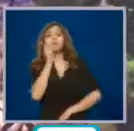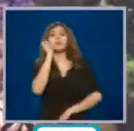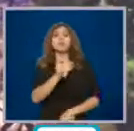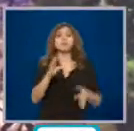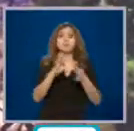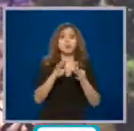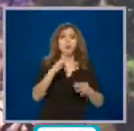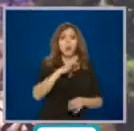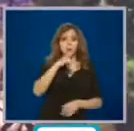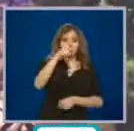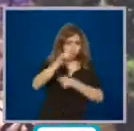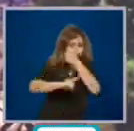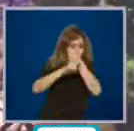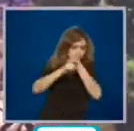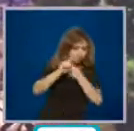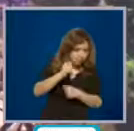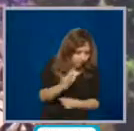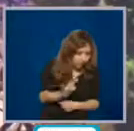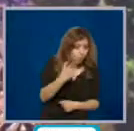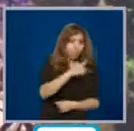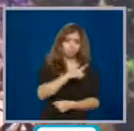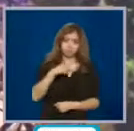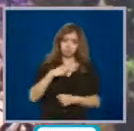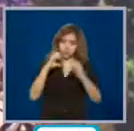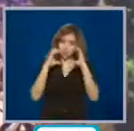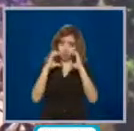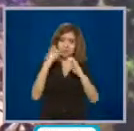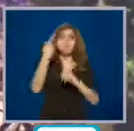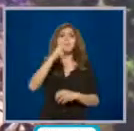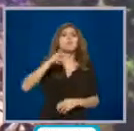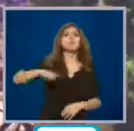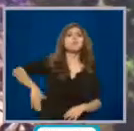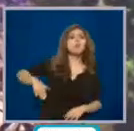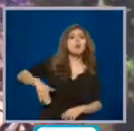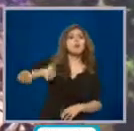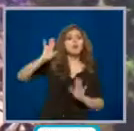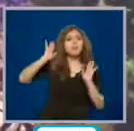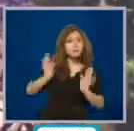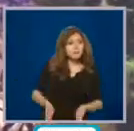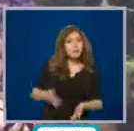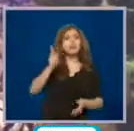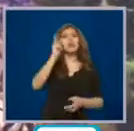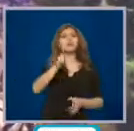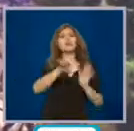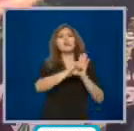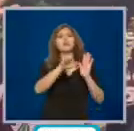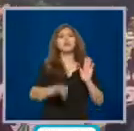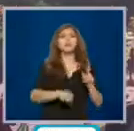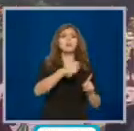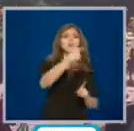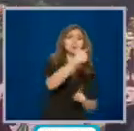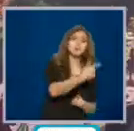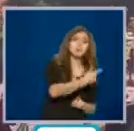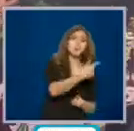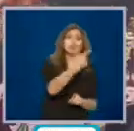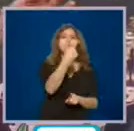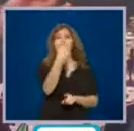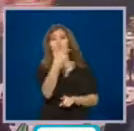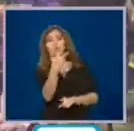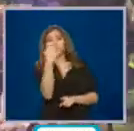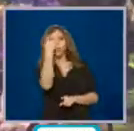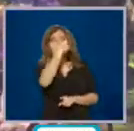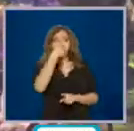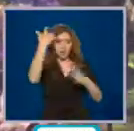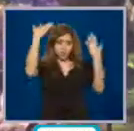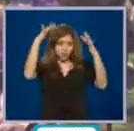que hay algún problema por allí. Pero lo dijimos hace rato, es un adulto Por activo edades. entre 7 y 8 horas, un niño de